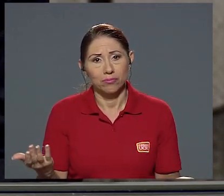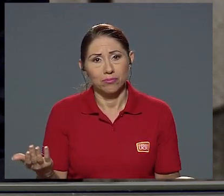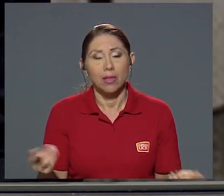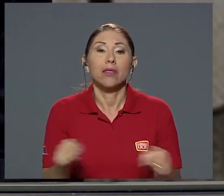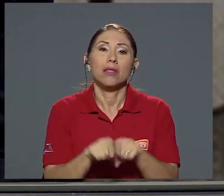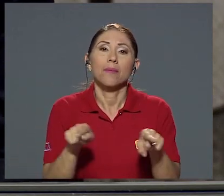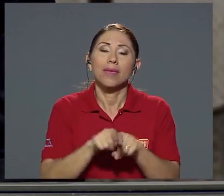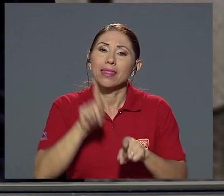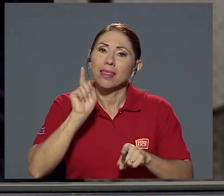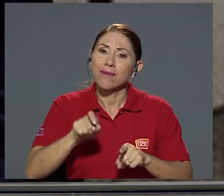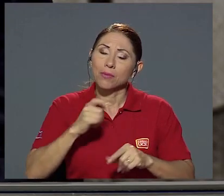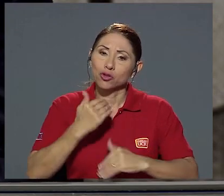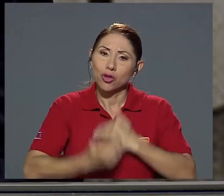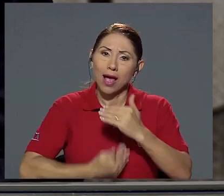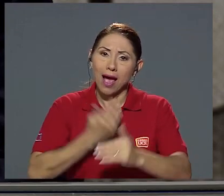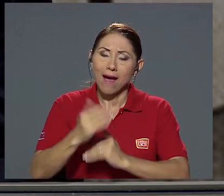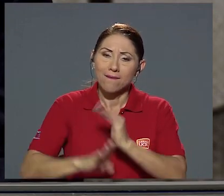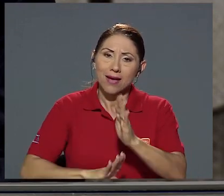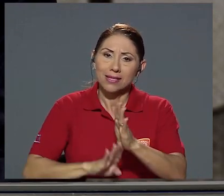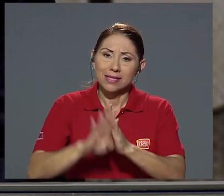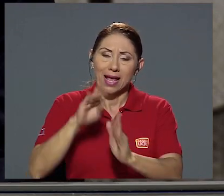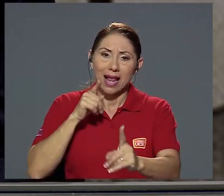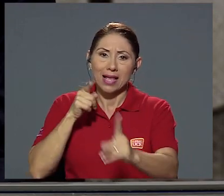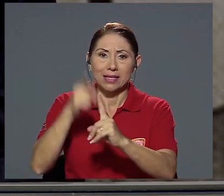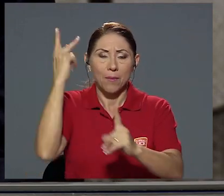tenemos que avanzar hacia políticas